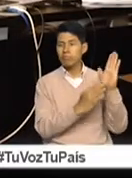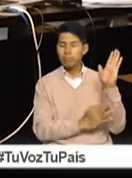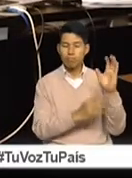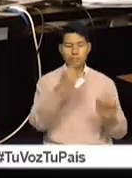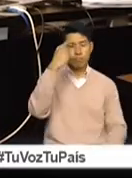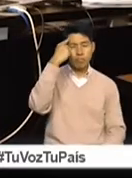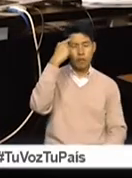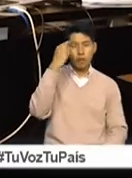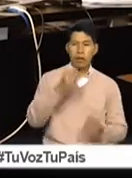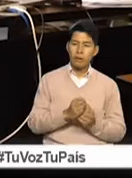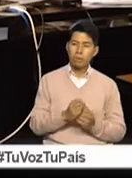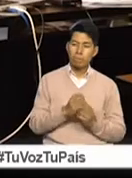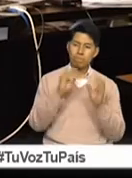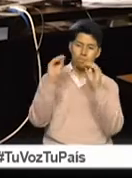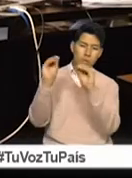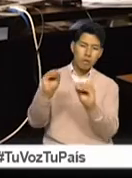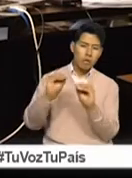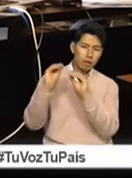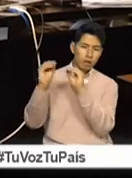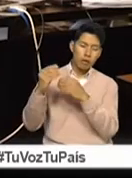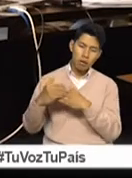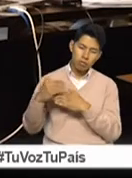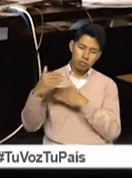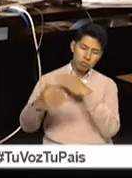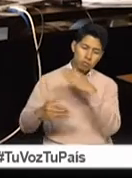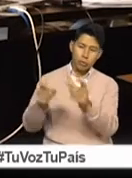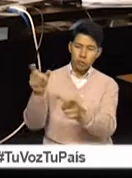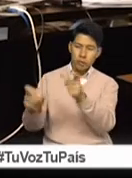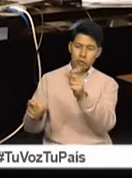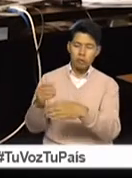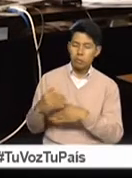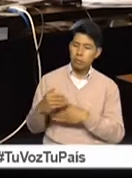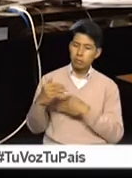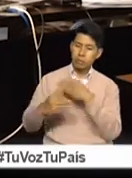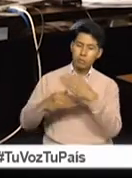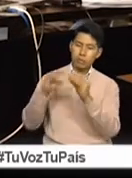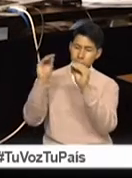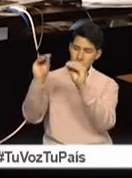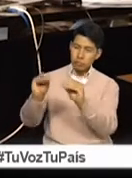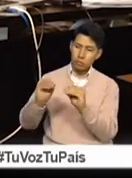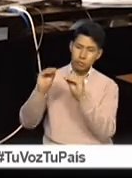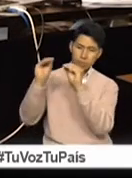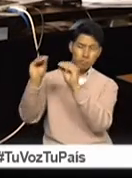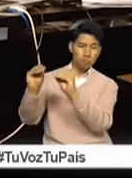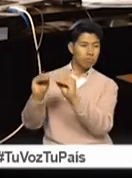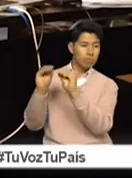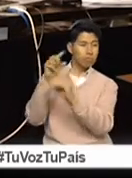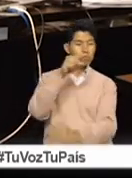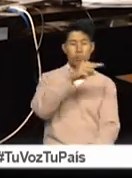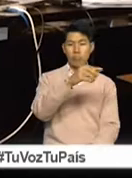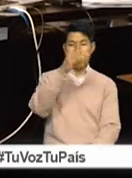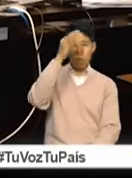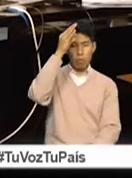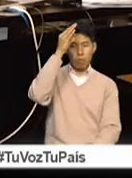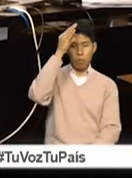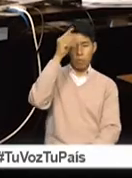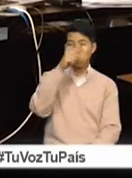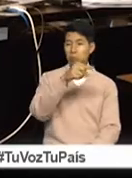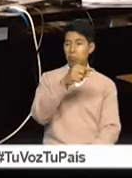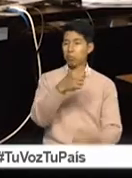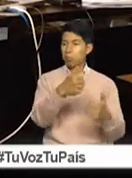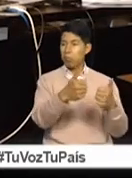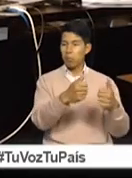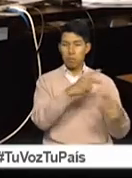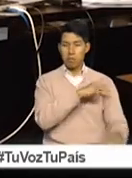generación para cada grupo humano lo que la transmisión de sus conocimientos de su personalidad incluso